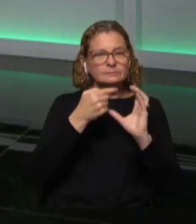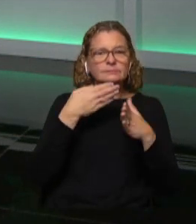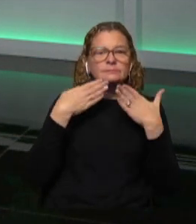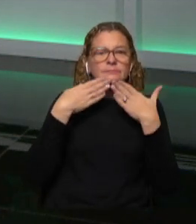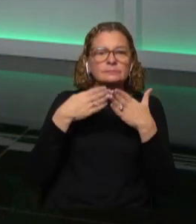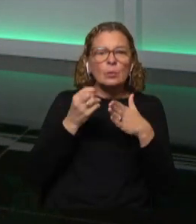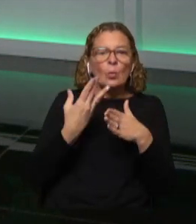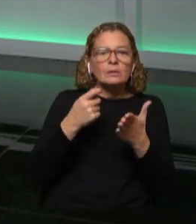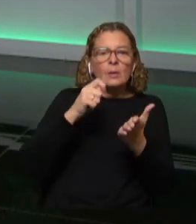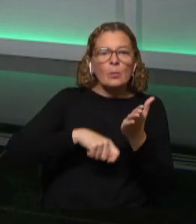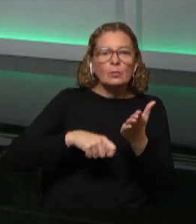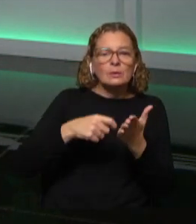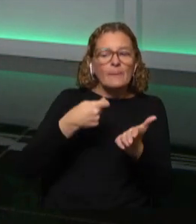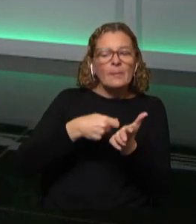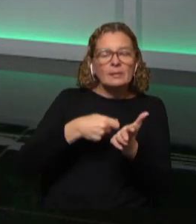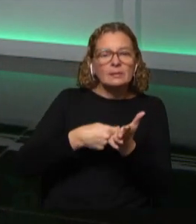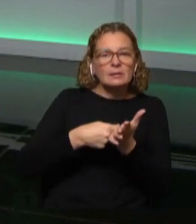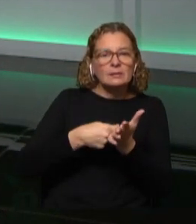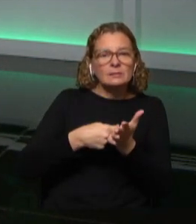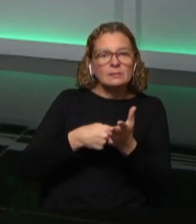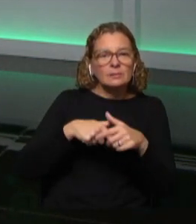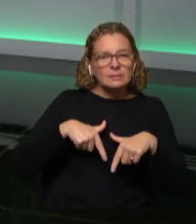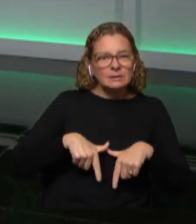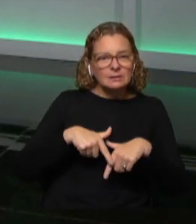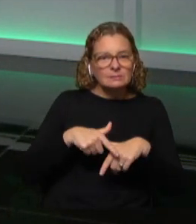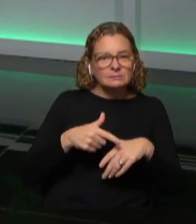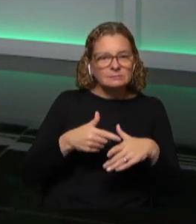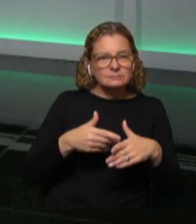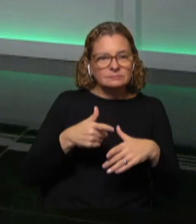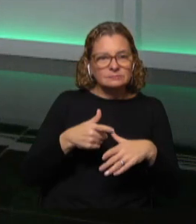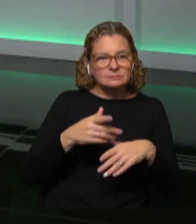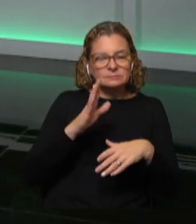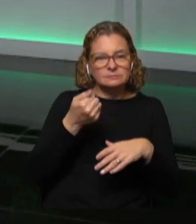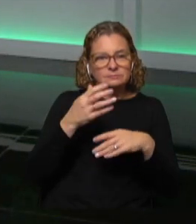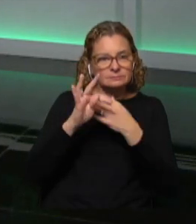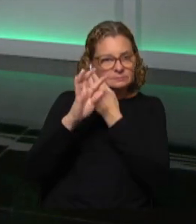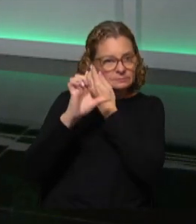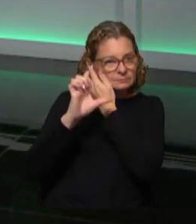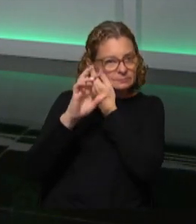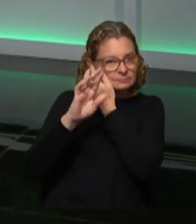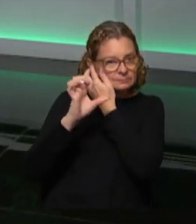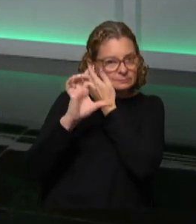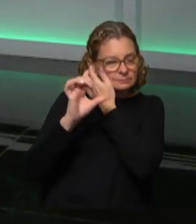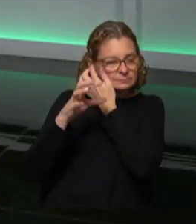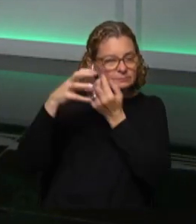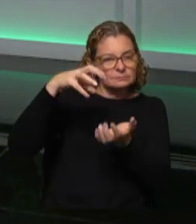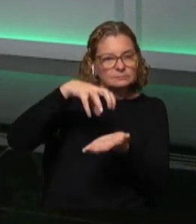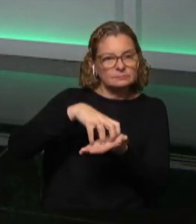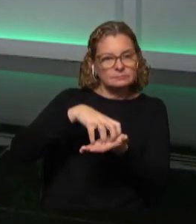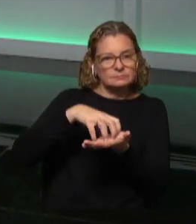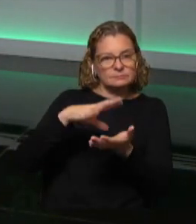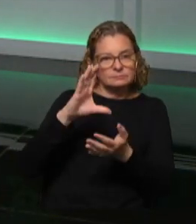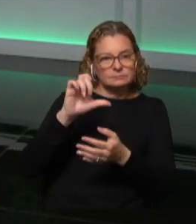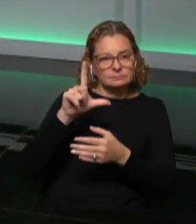consultando cuántas multas económicas por parte de ese ministerio habían recibido las pasteras, las plantas de celulosa aquí en nuestro país. Desde